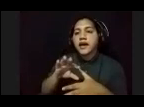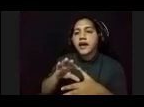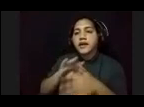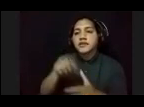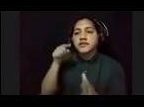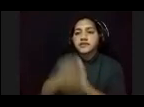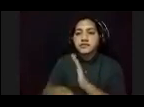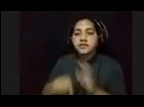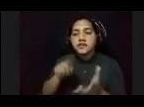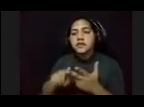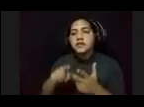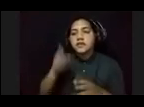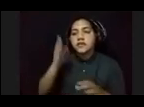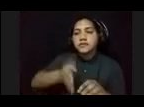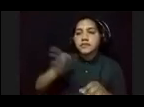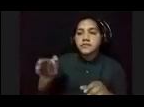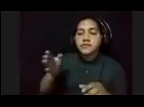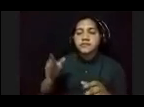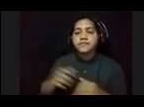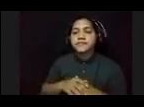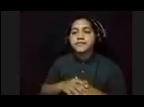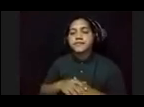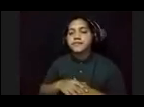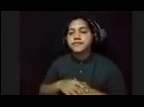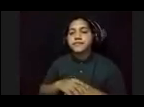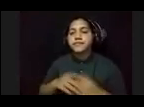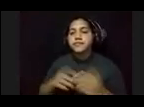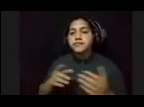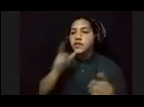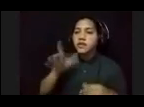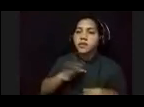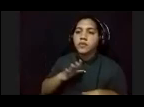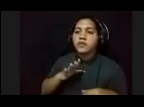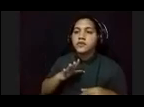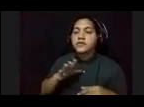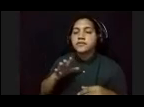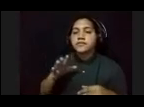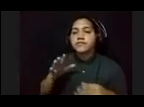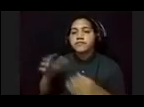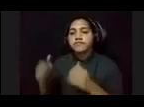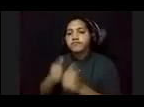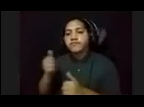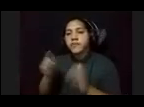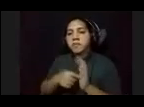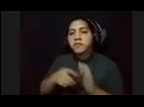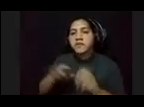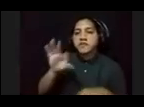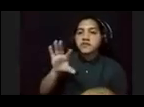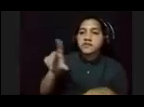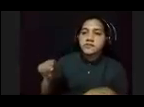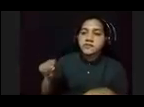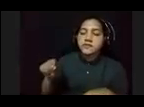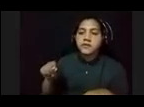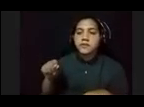lado, las ocupaciones principales de las mujeres que vivían en La Perla para 1920